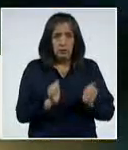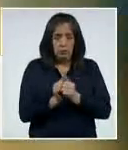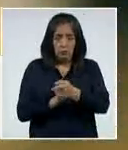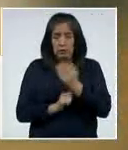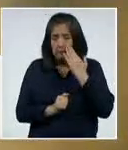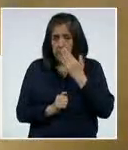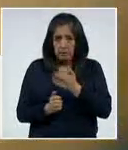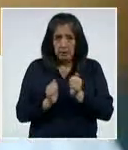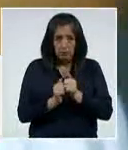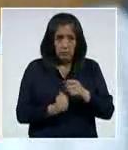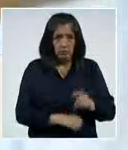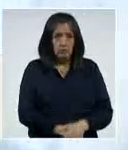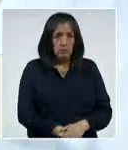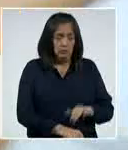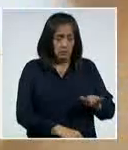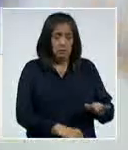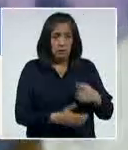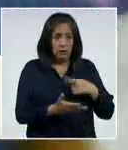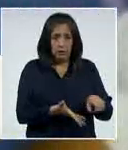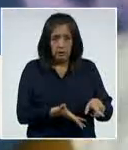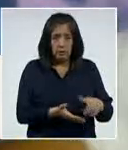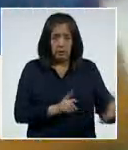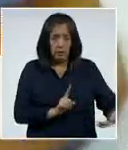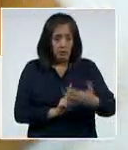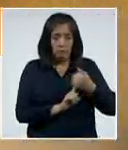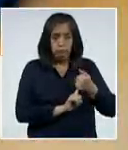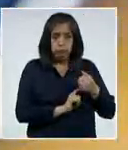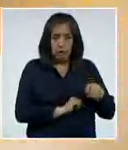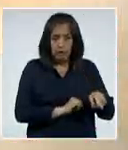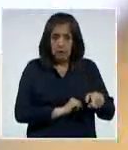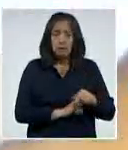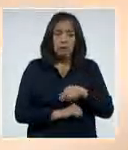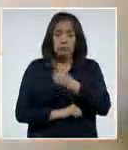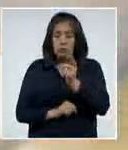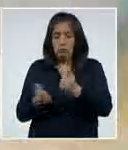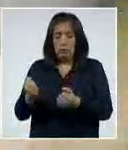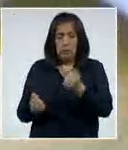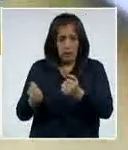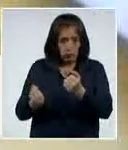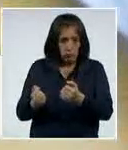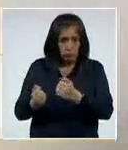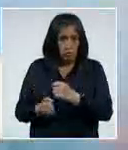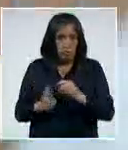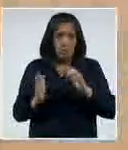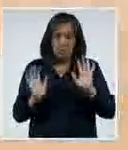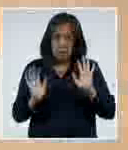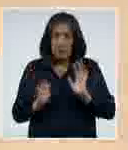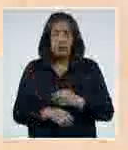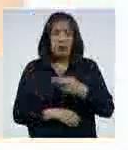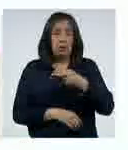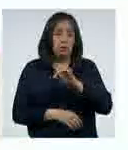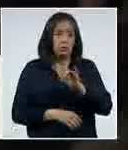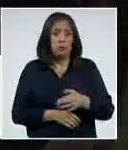mamá. La niña ha sido secuestrada por un vehículo, al parecer Hyundai, con